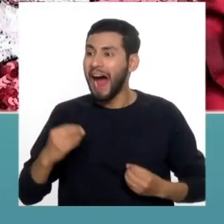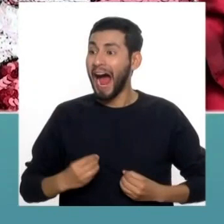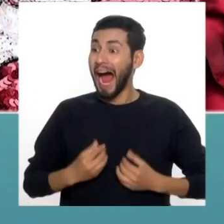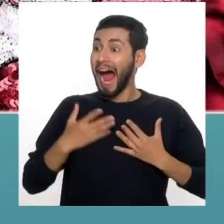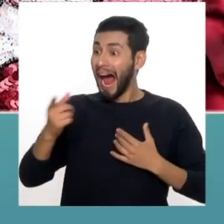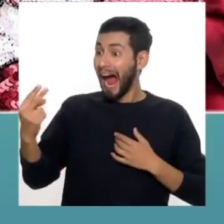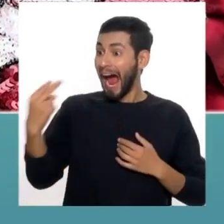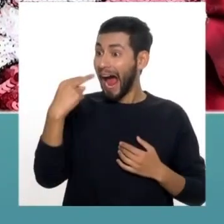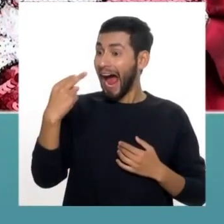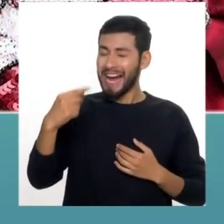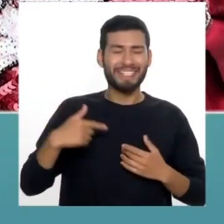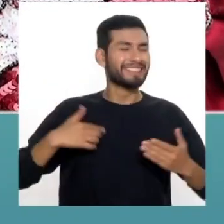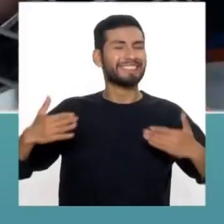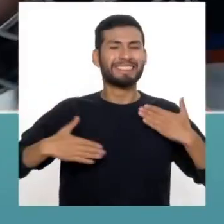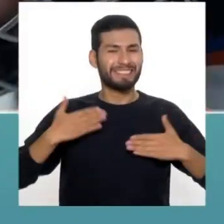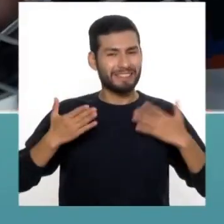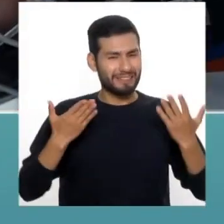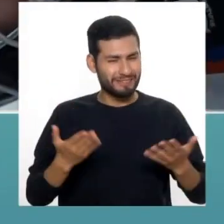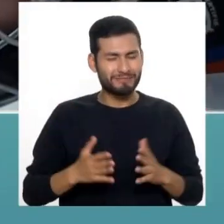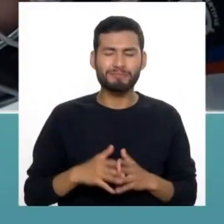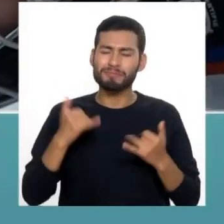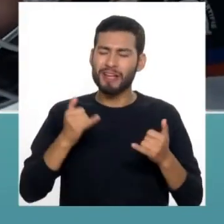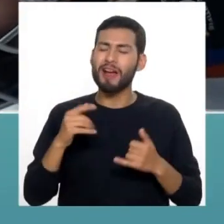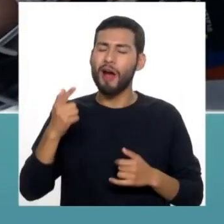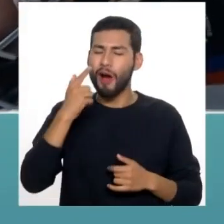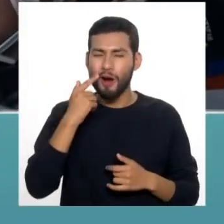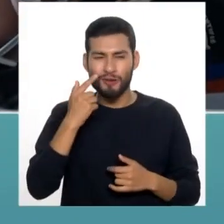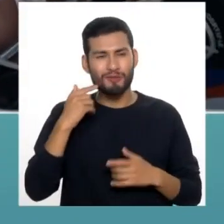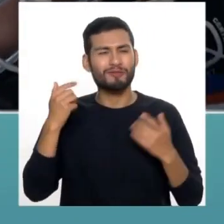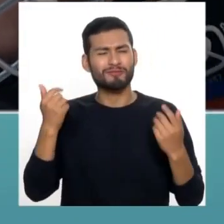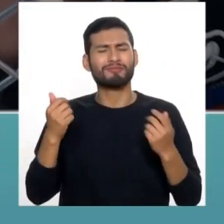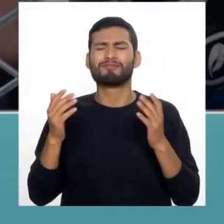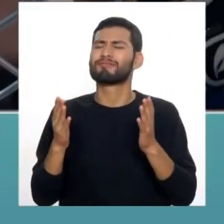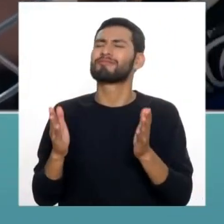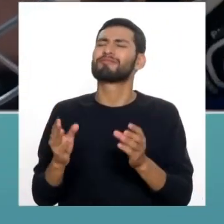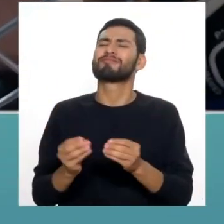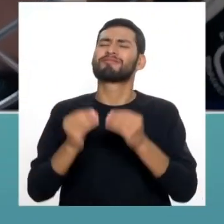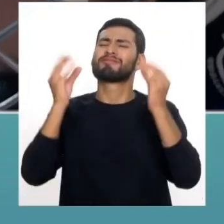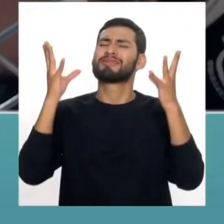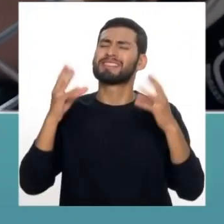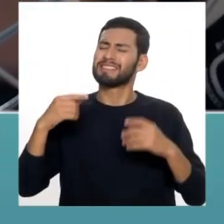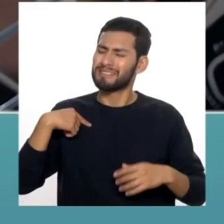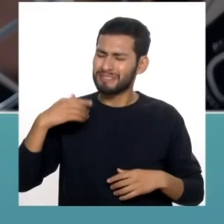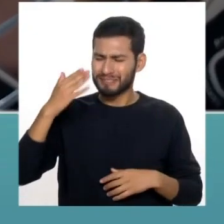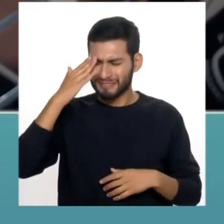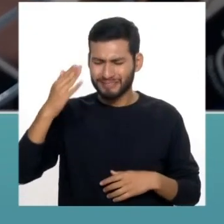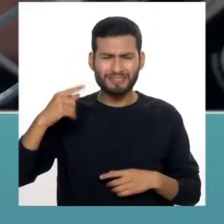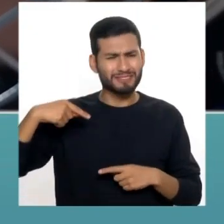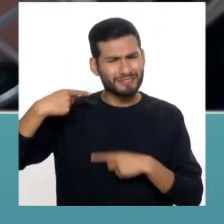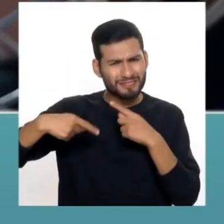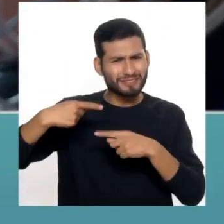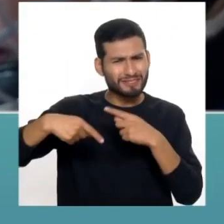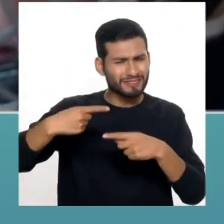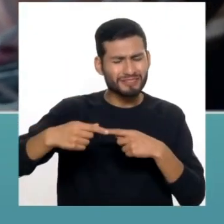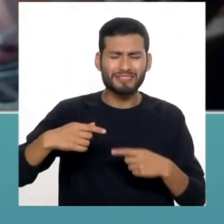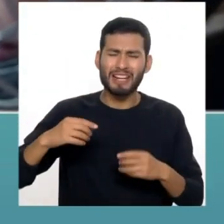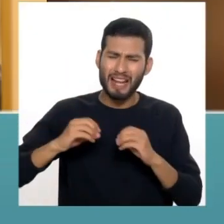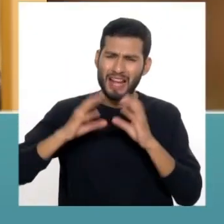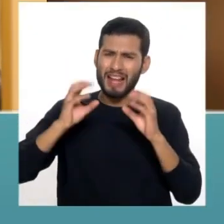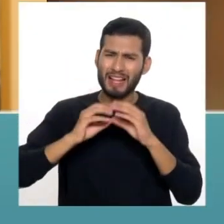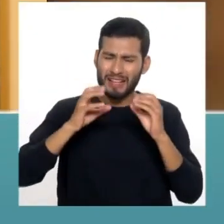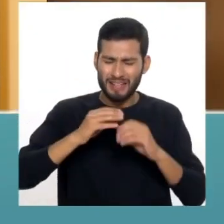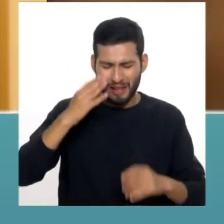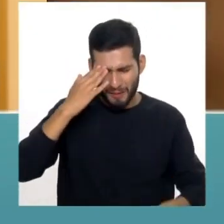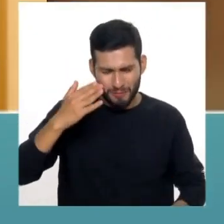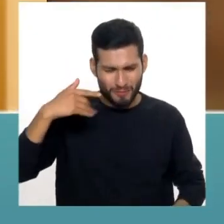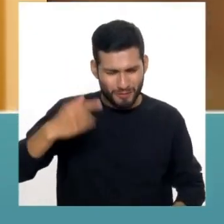hombres maravillosos que día a día nos demuestran la importancia de un padre en la formación de un ser humano. Un